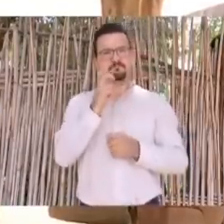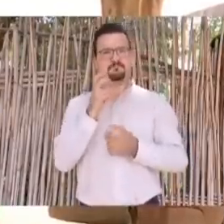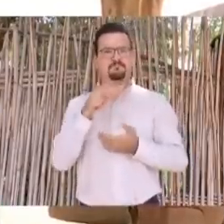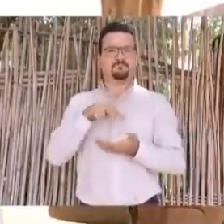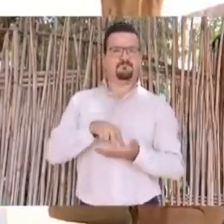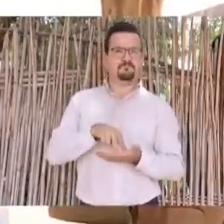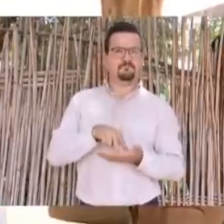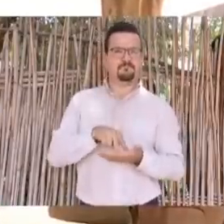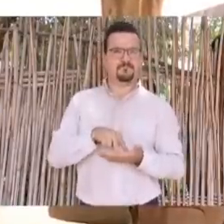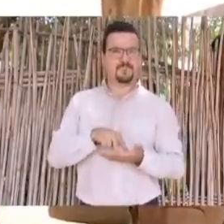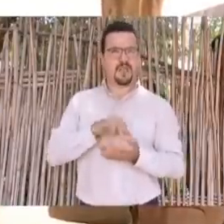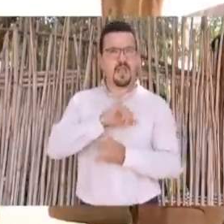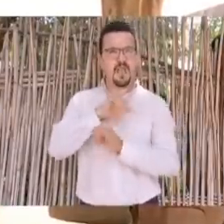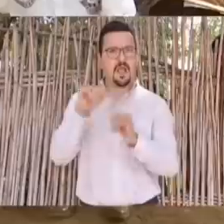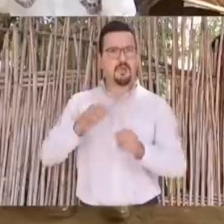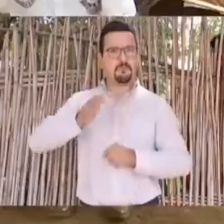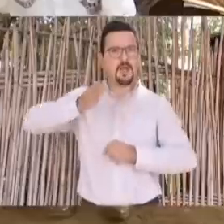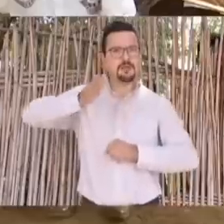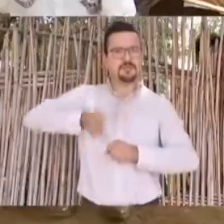no se sometieron,